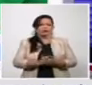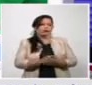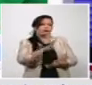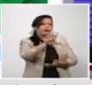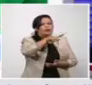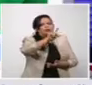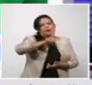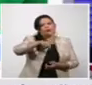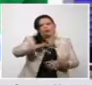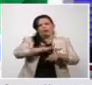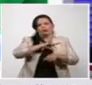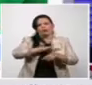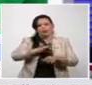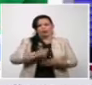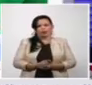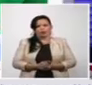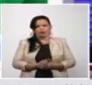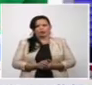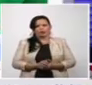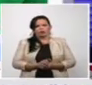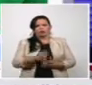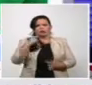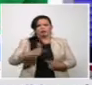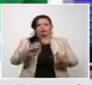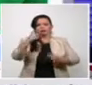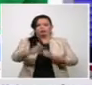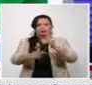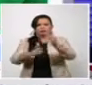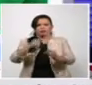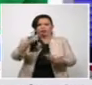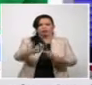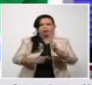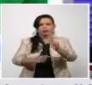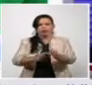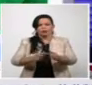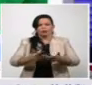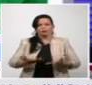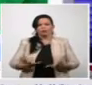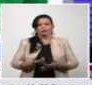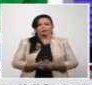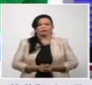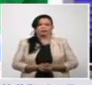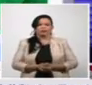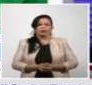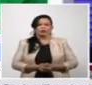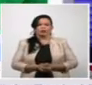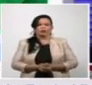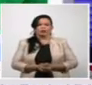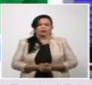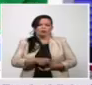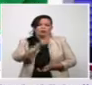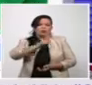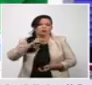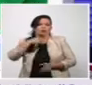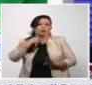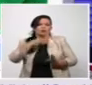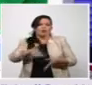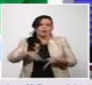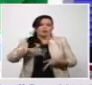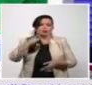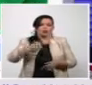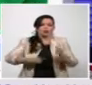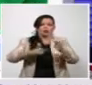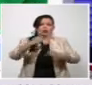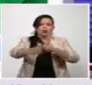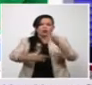durante varios días consecutivos, pues indiscutiblemente nos ocupa para lograr que eso